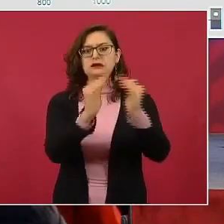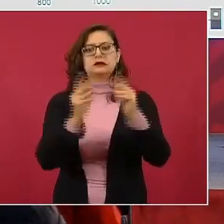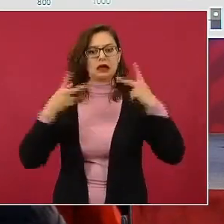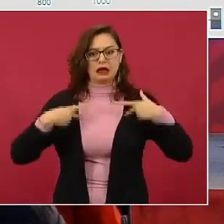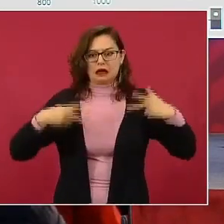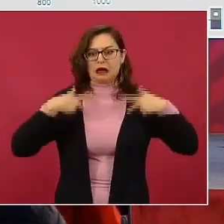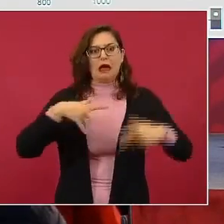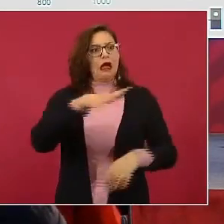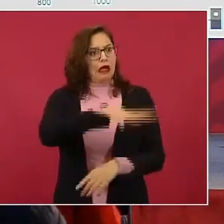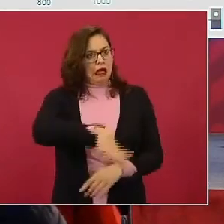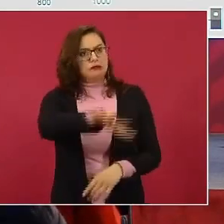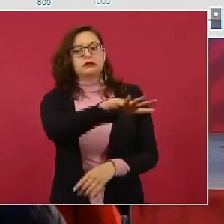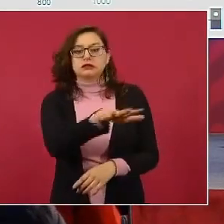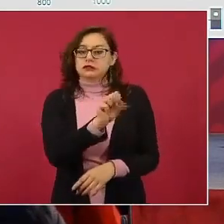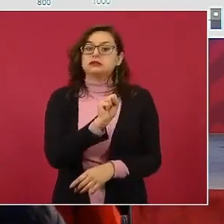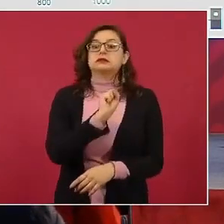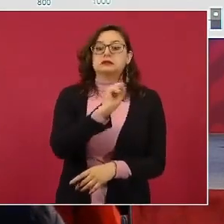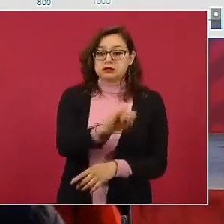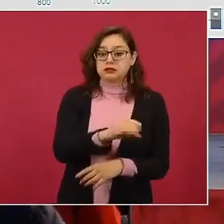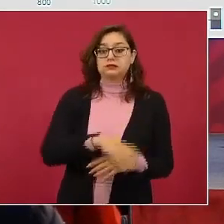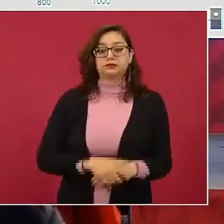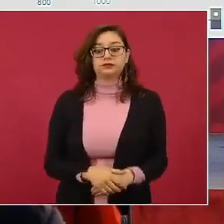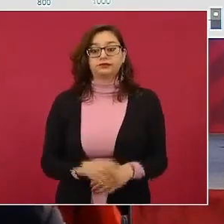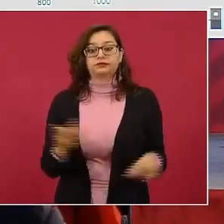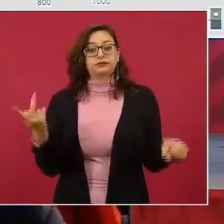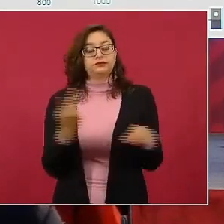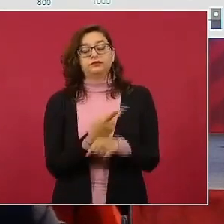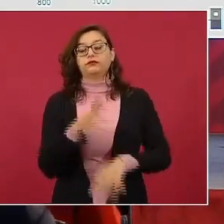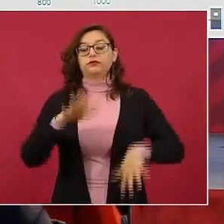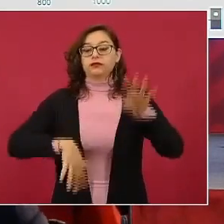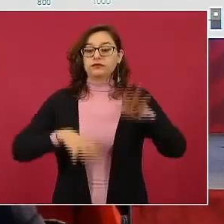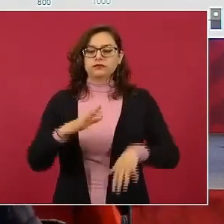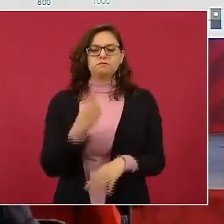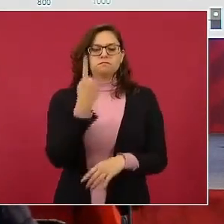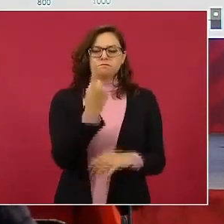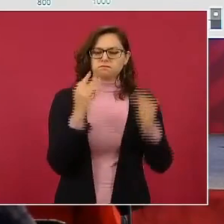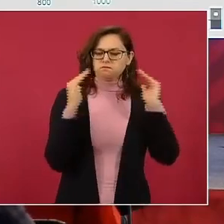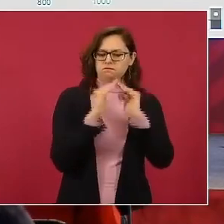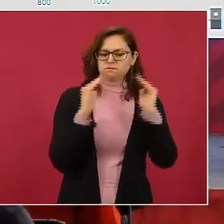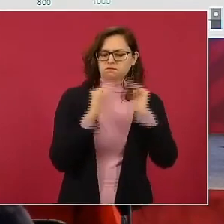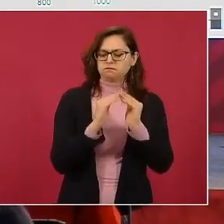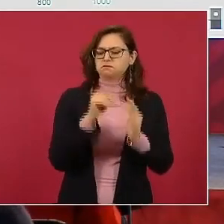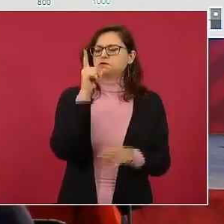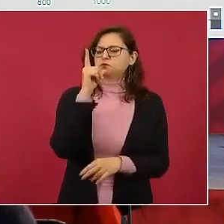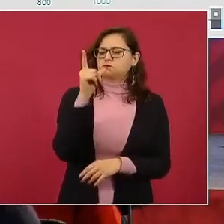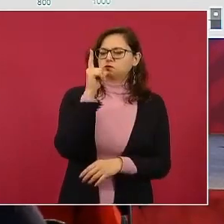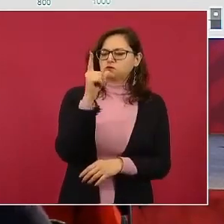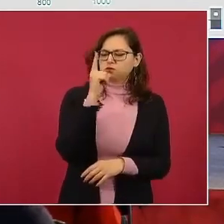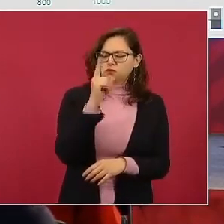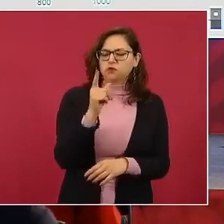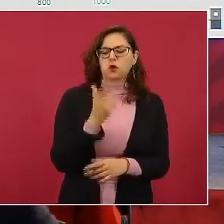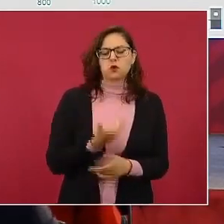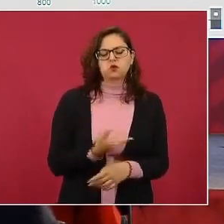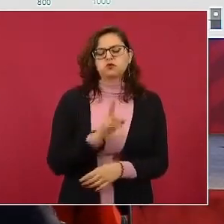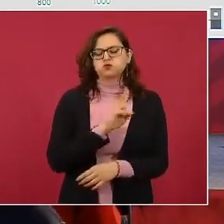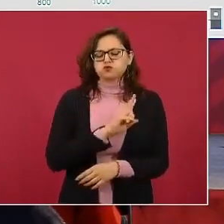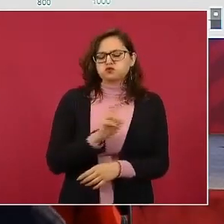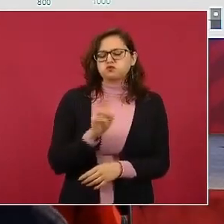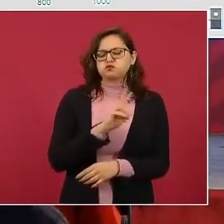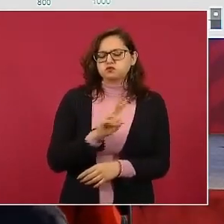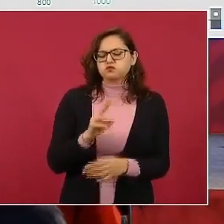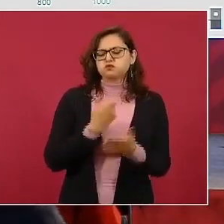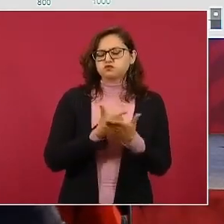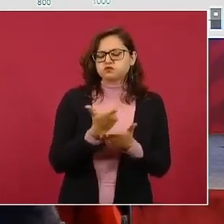que muestra que muchos hogares de repente, o que le pasa a muchos hogares, que la luz llegó 200 pesos o 200